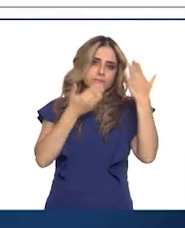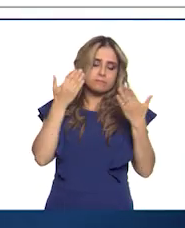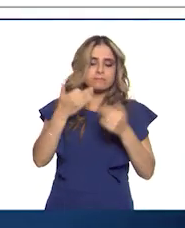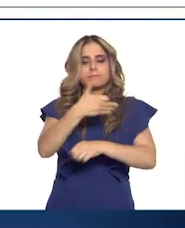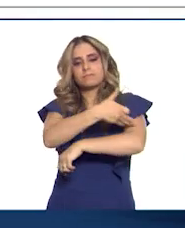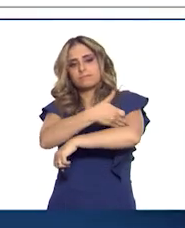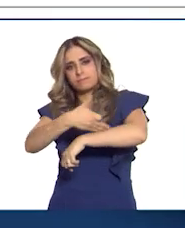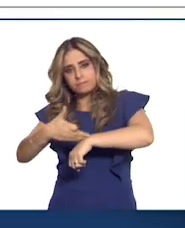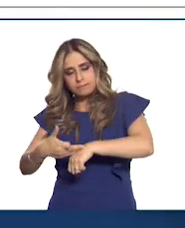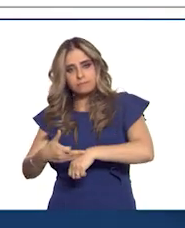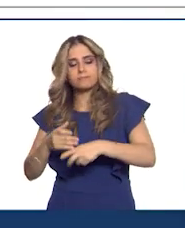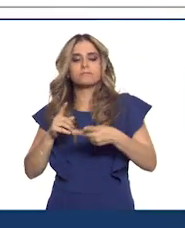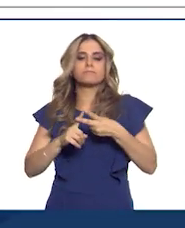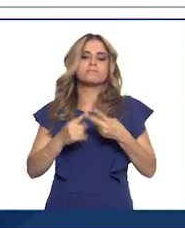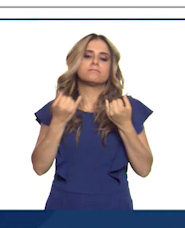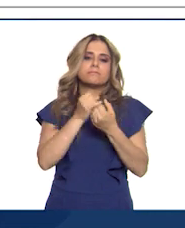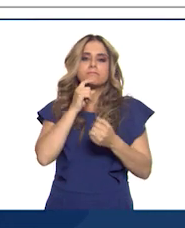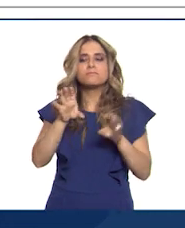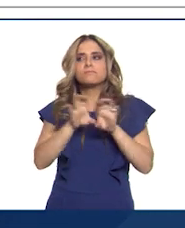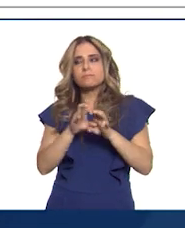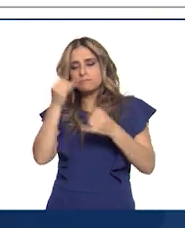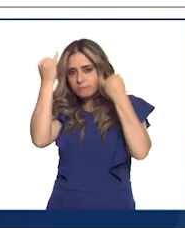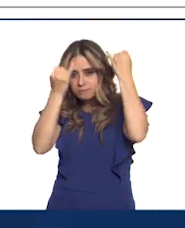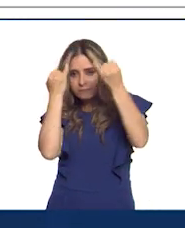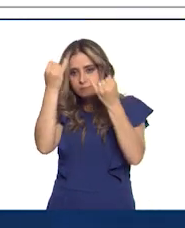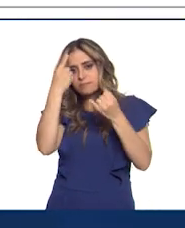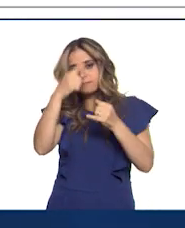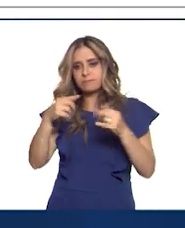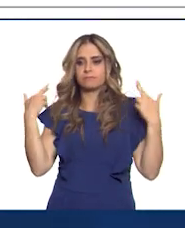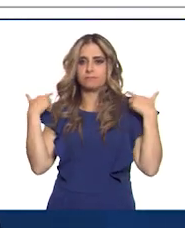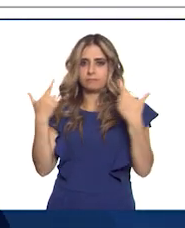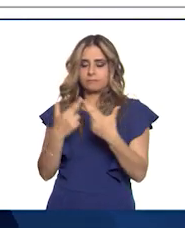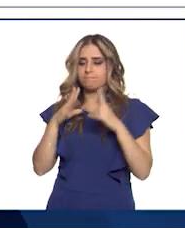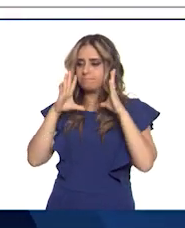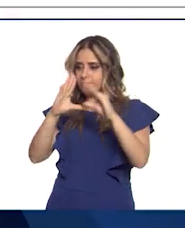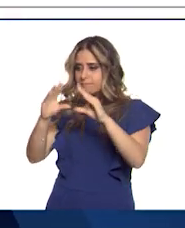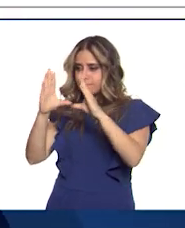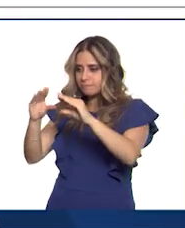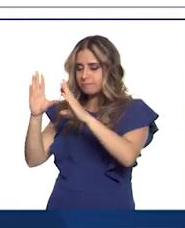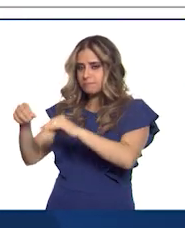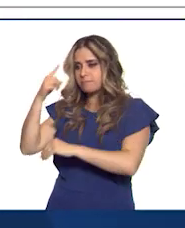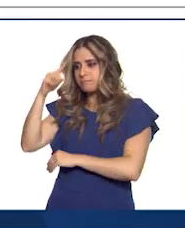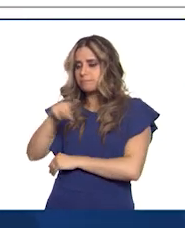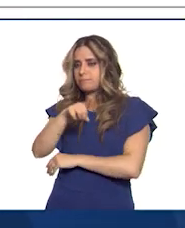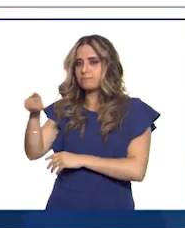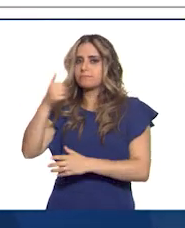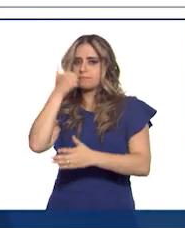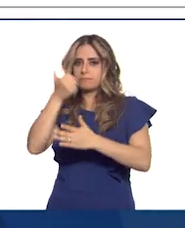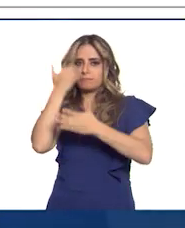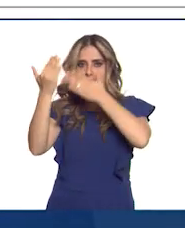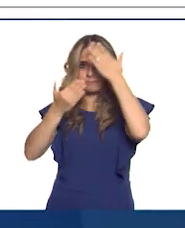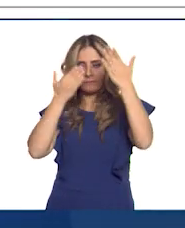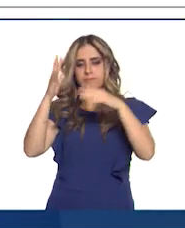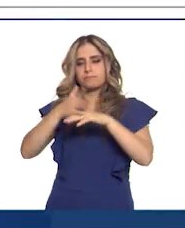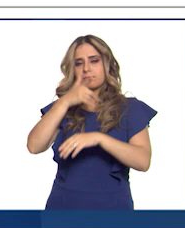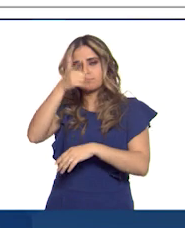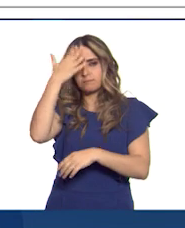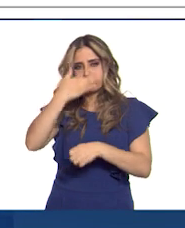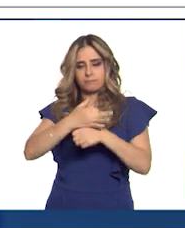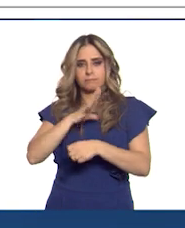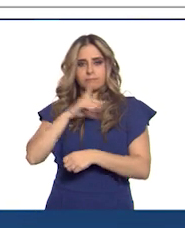sus familias, así como iniciativas y formas creativas en que los profesores han elegido superar las